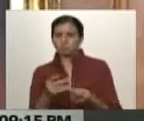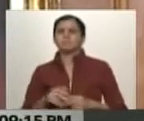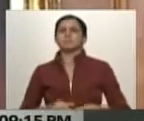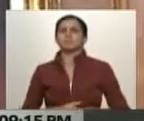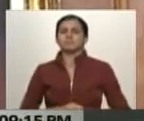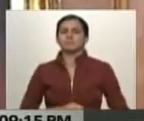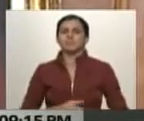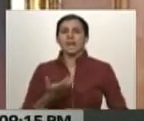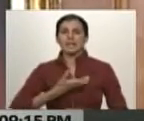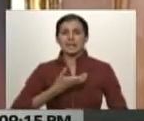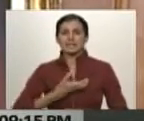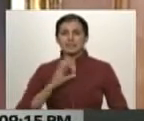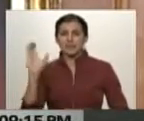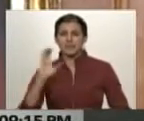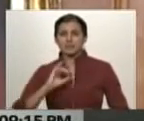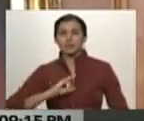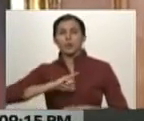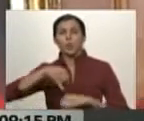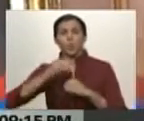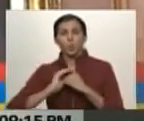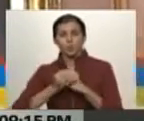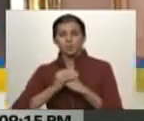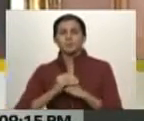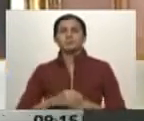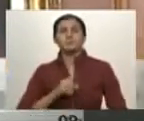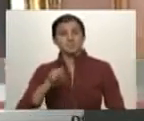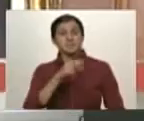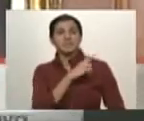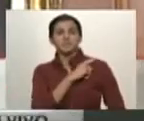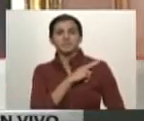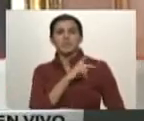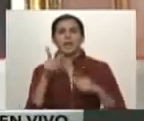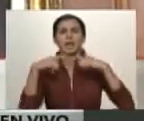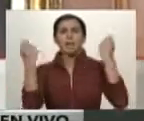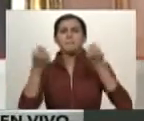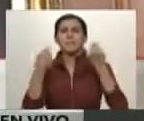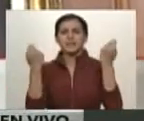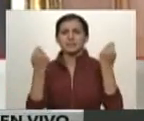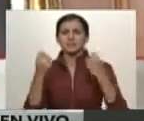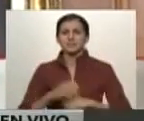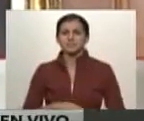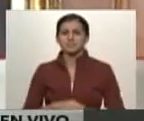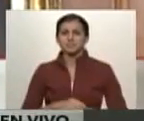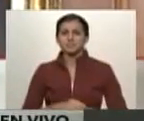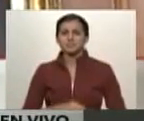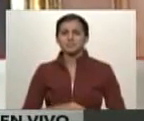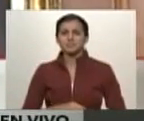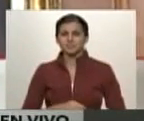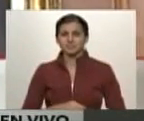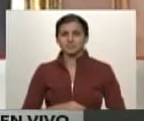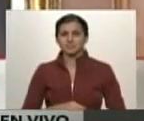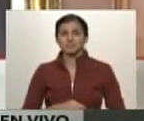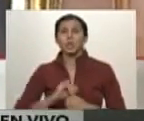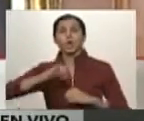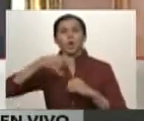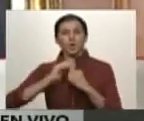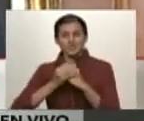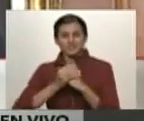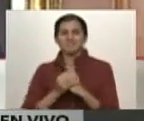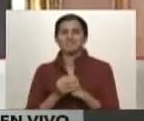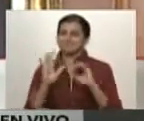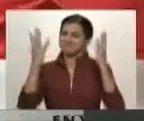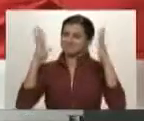alcalde de la ciudad de caracas y jefe del comando de campaña bolívar chávez jorge rodríguez gómez